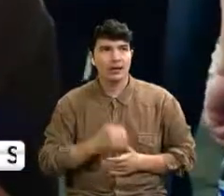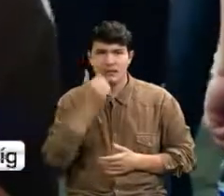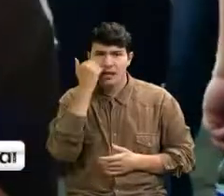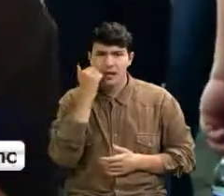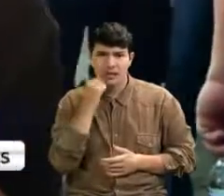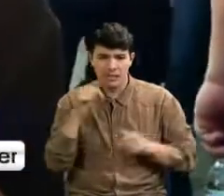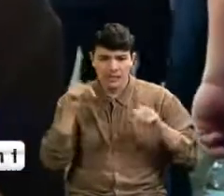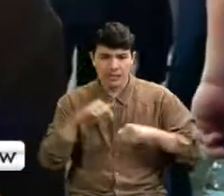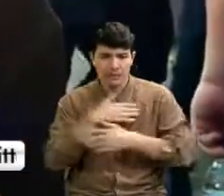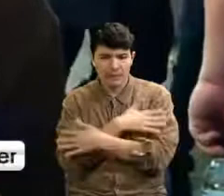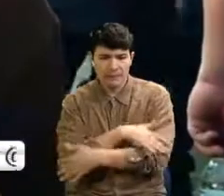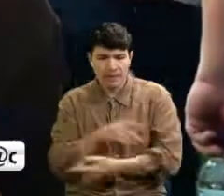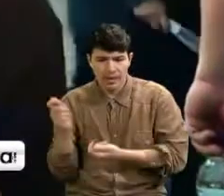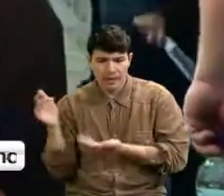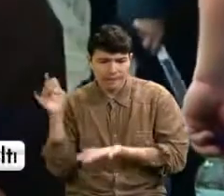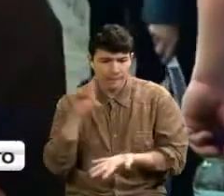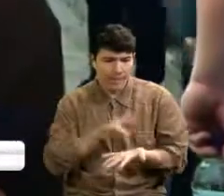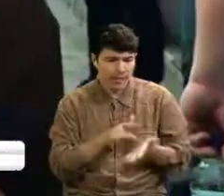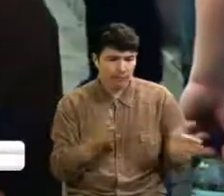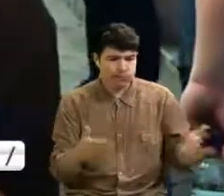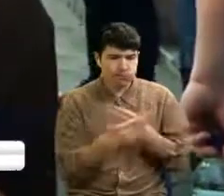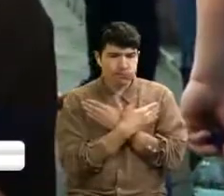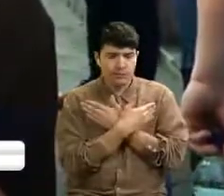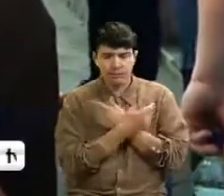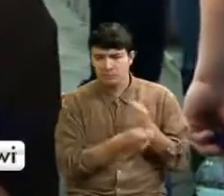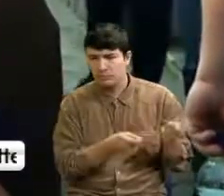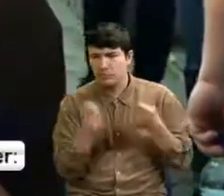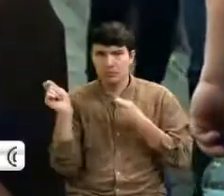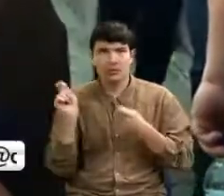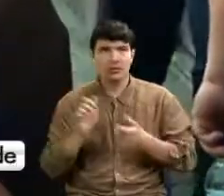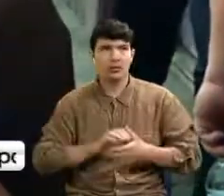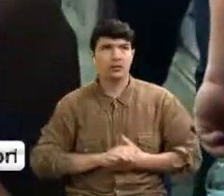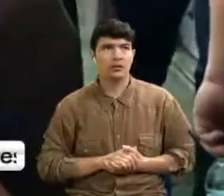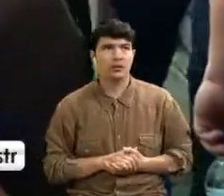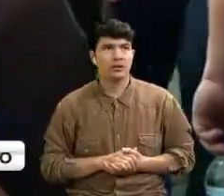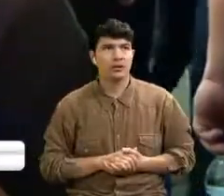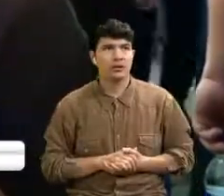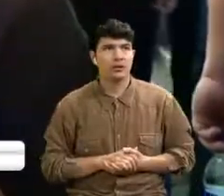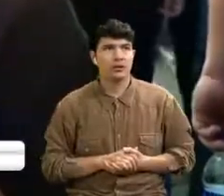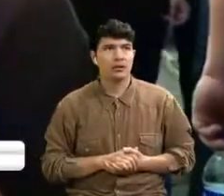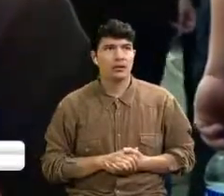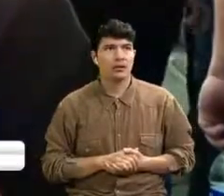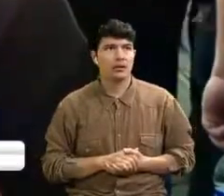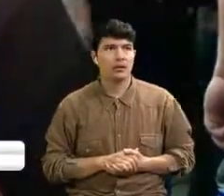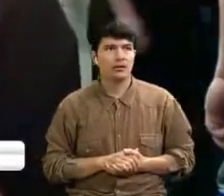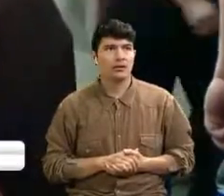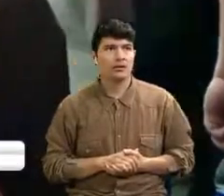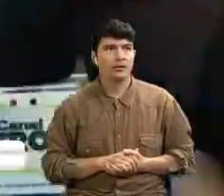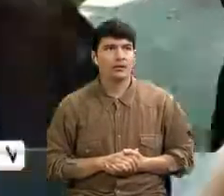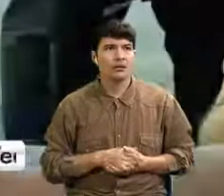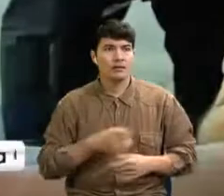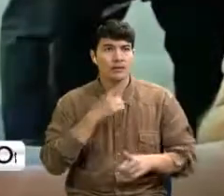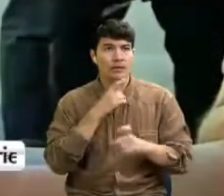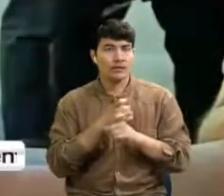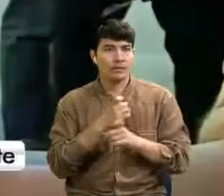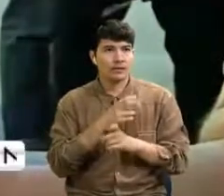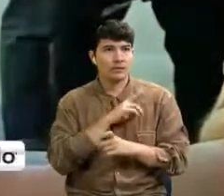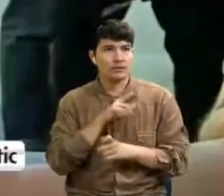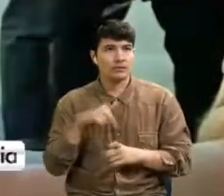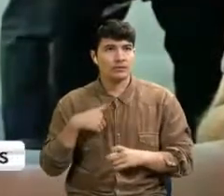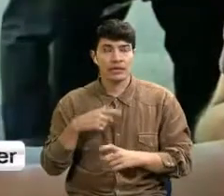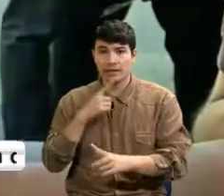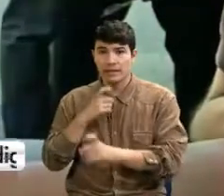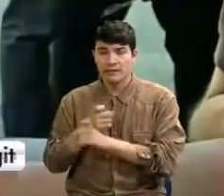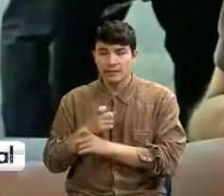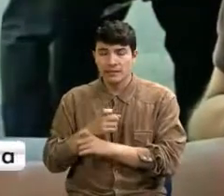ataúd, donde solo se lo quieren llevar a uno con un título. Es muy duro para nosotros. Es difícil ver que